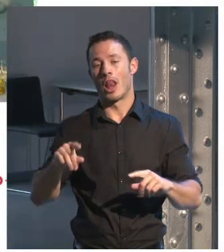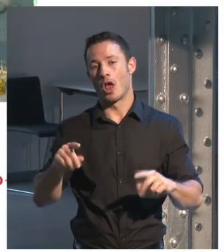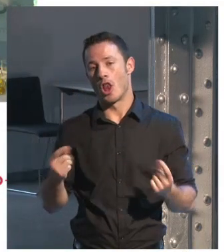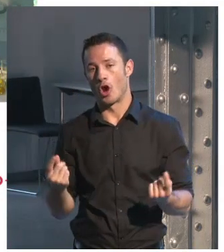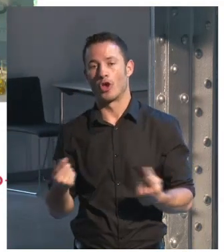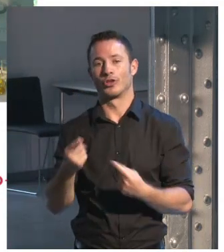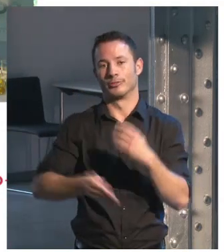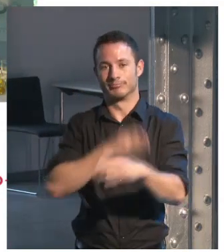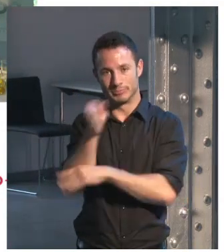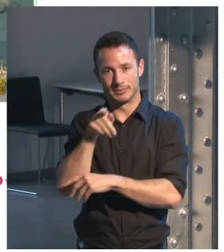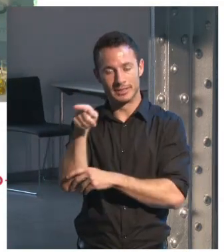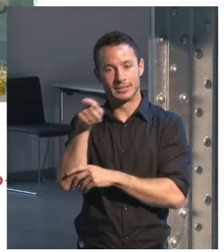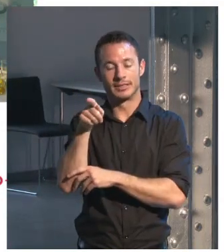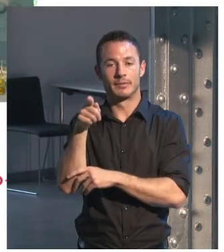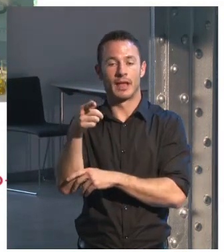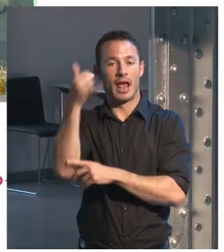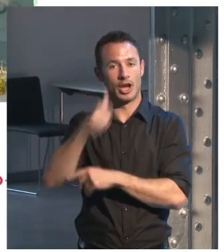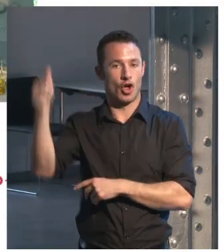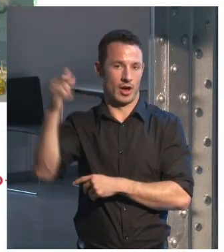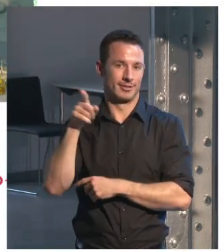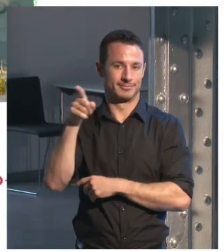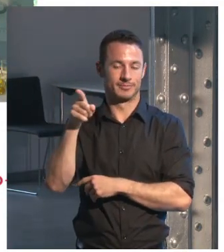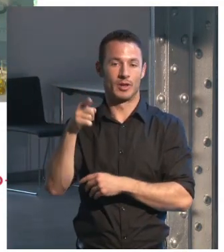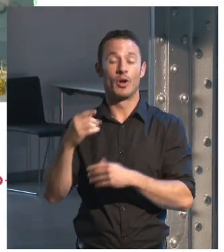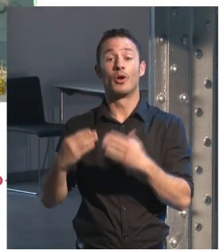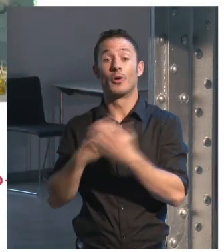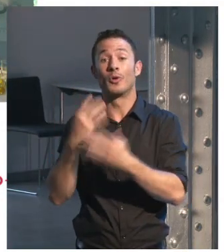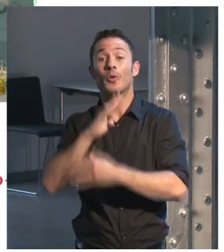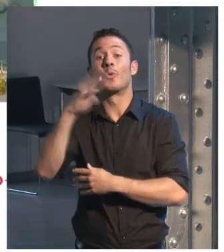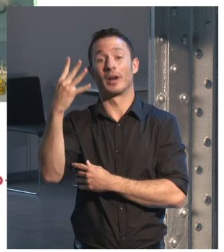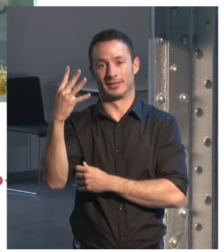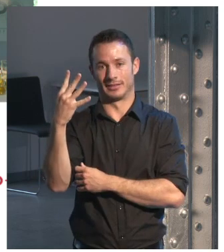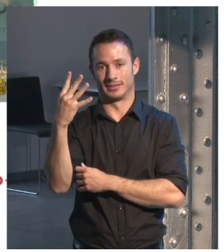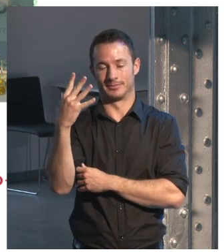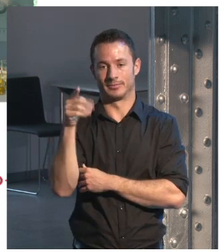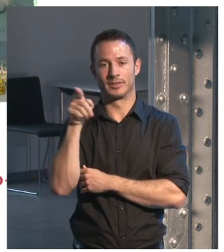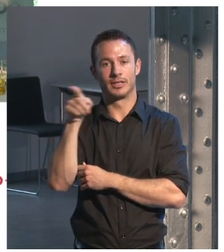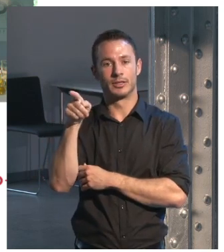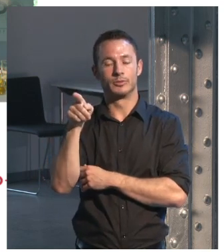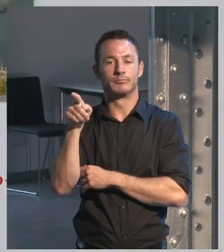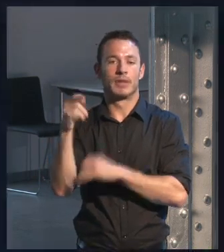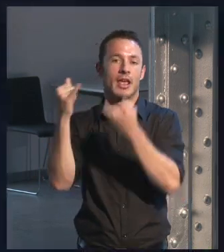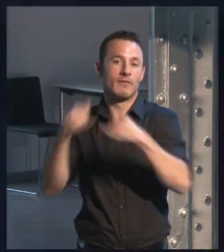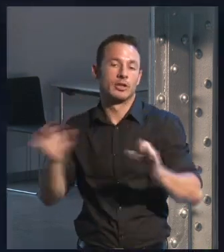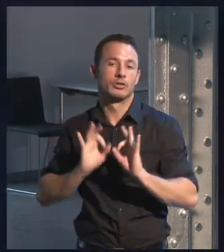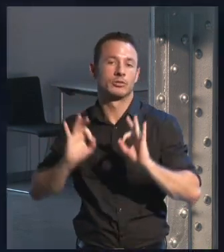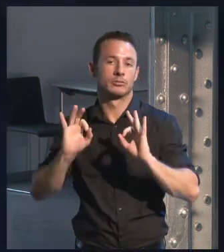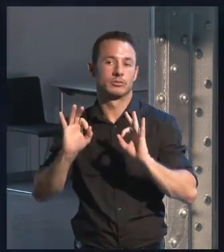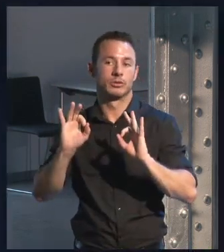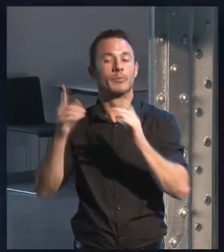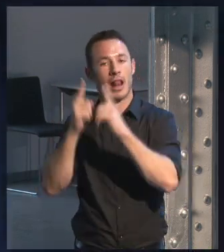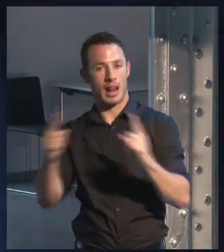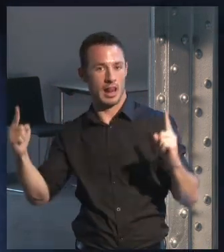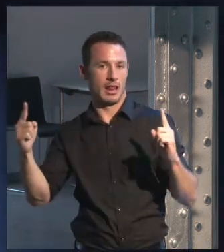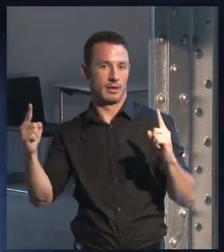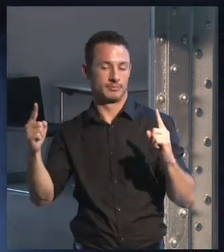norte de España, es The Update La Rioja, es la cuarta edición que celebramos, es un evento un poquito más largo